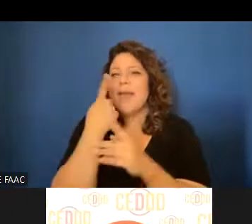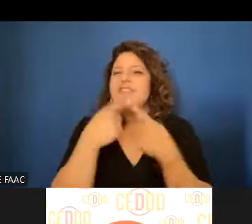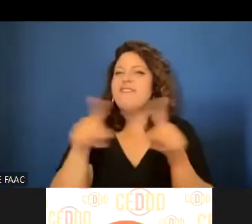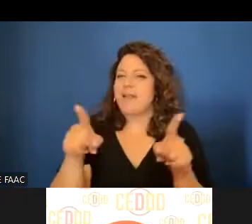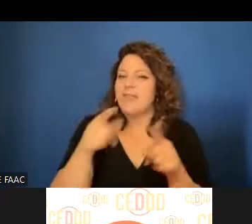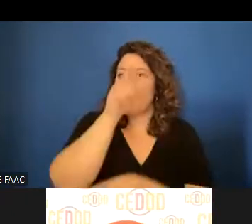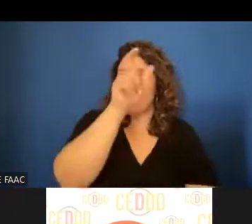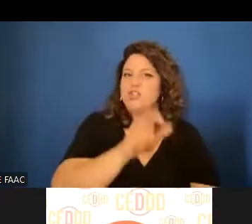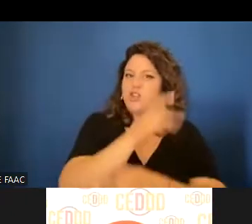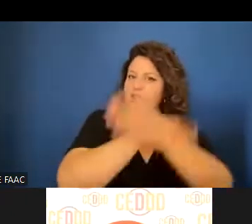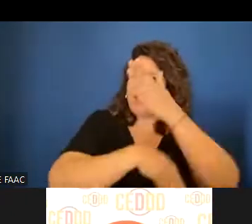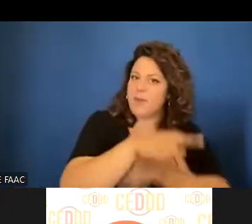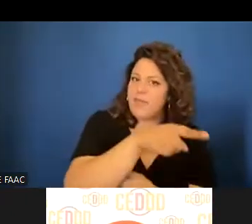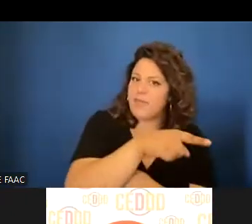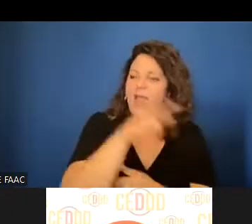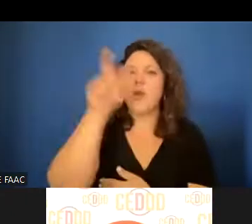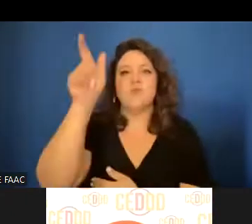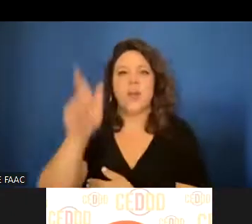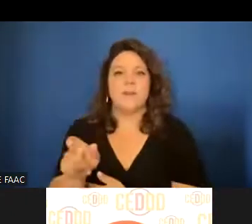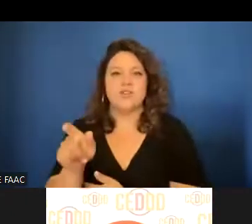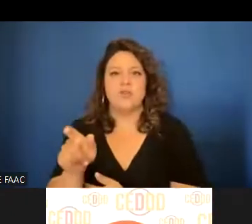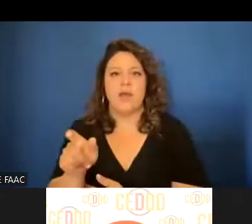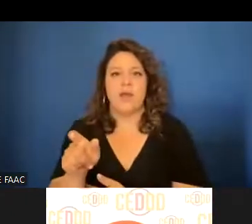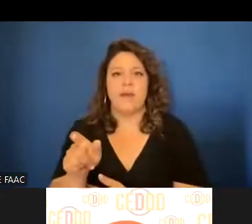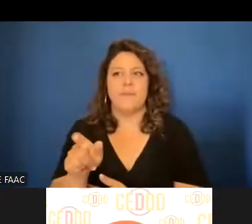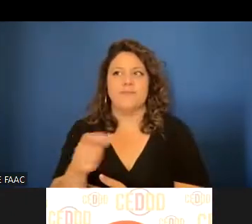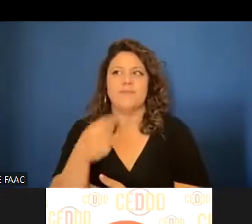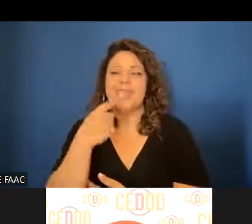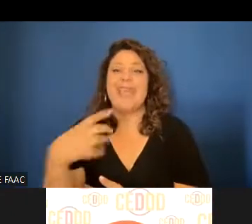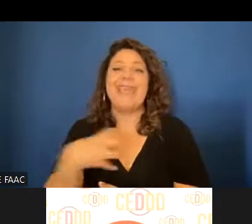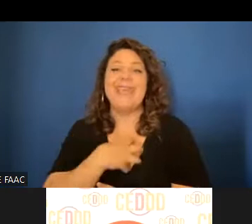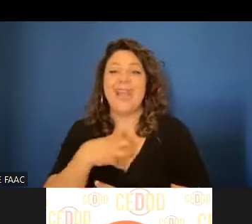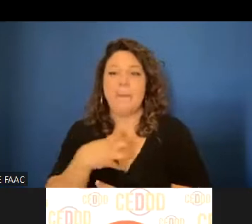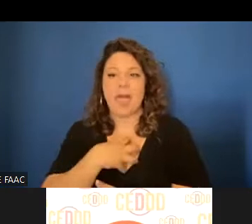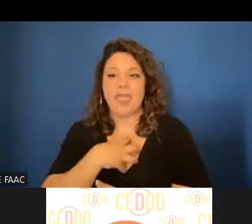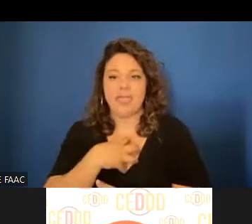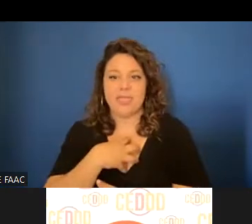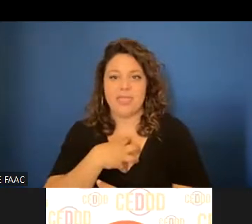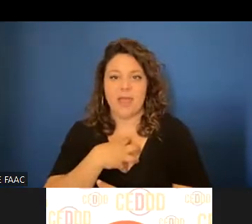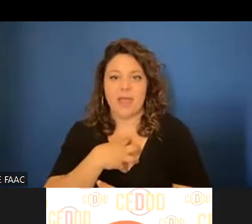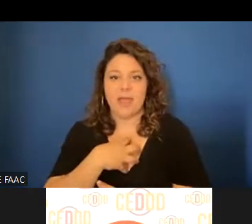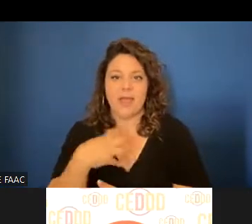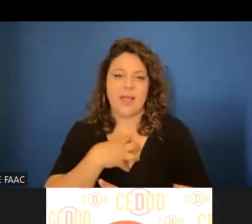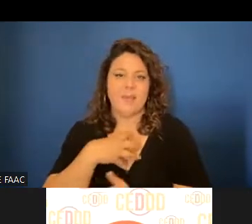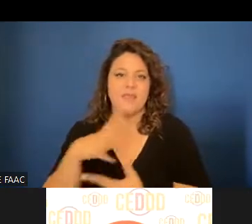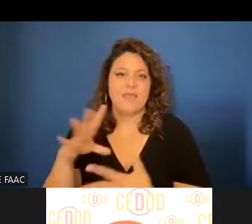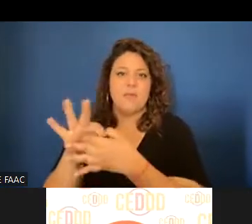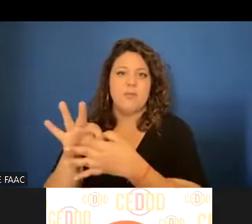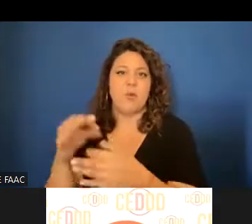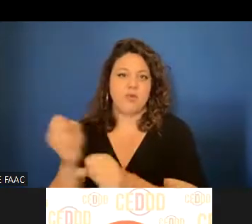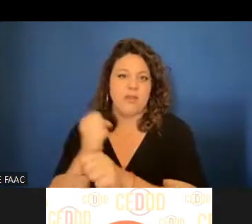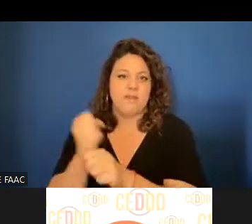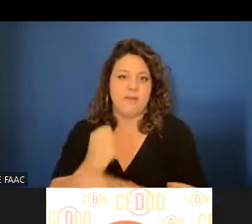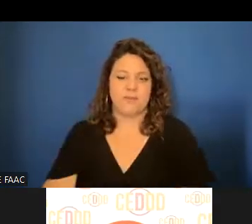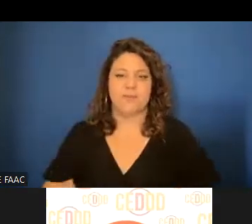la empresa que evidentemente había una fractura y esto iba a traer meses de escayola más